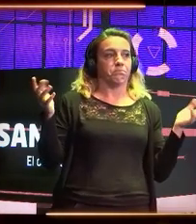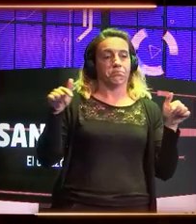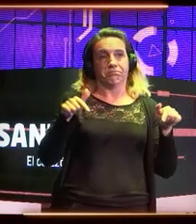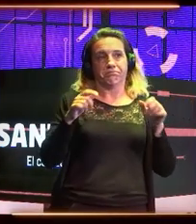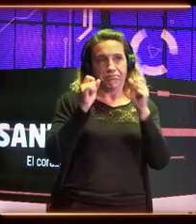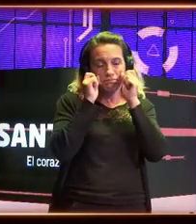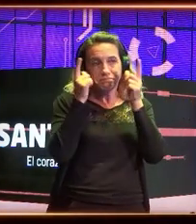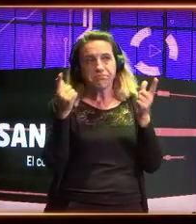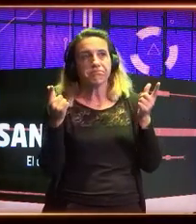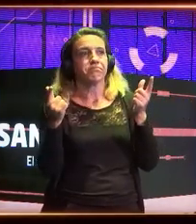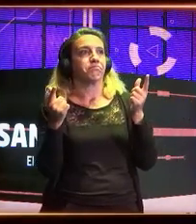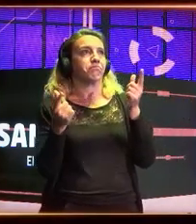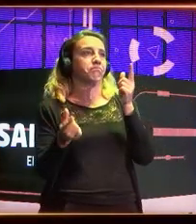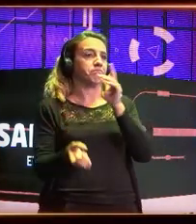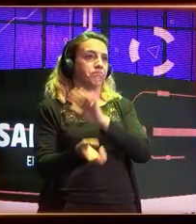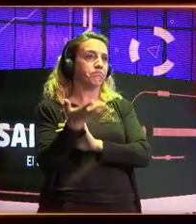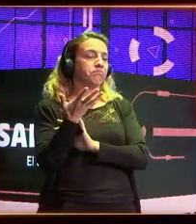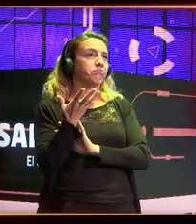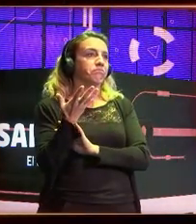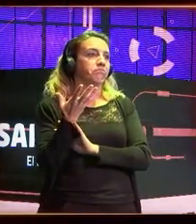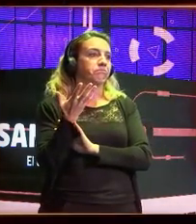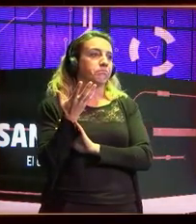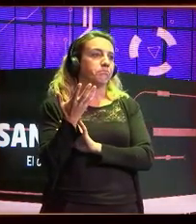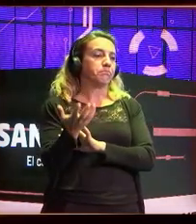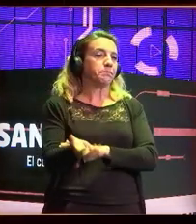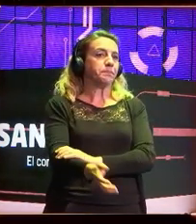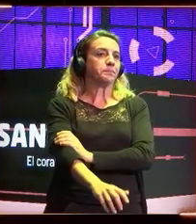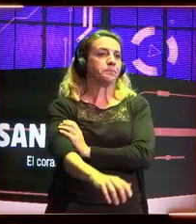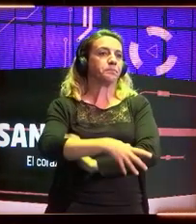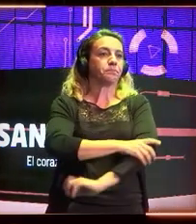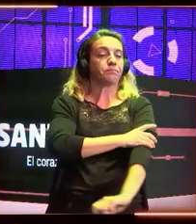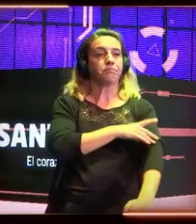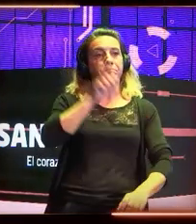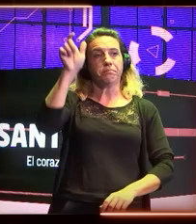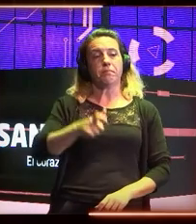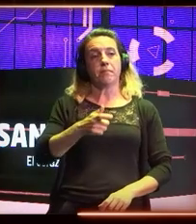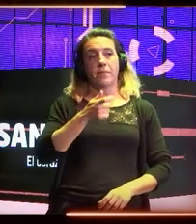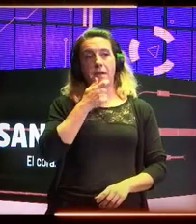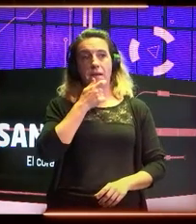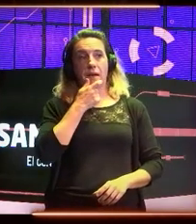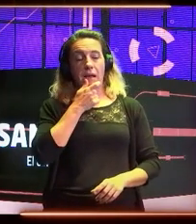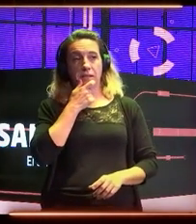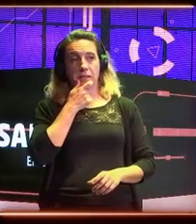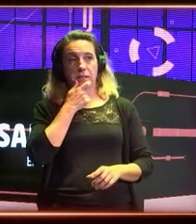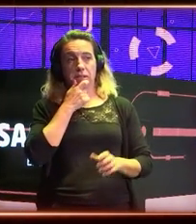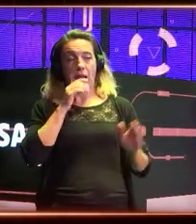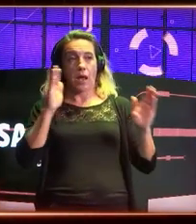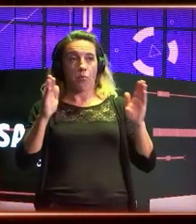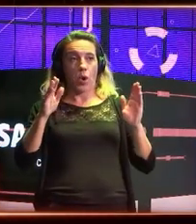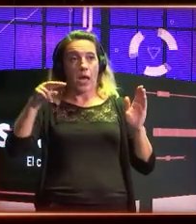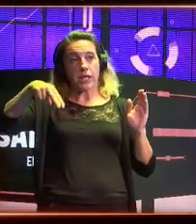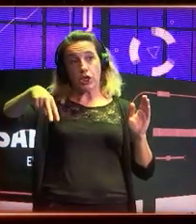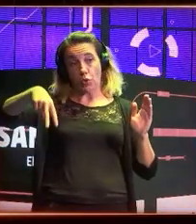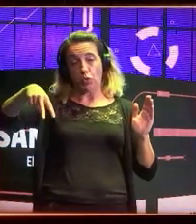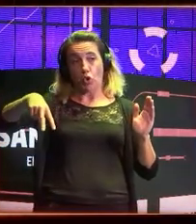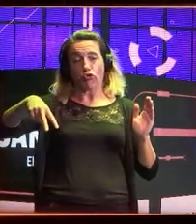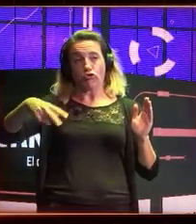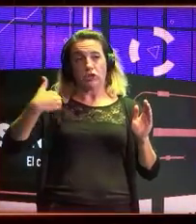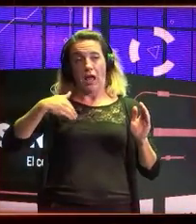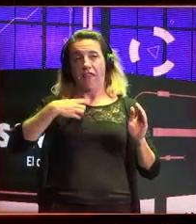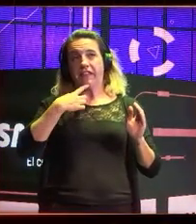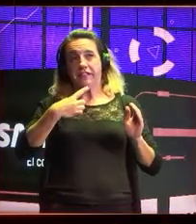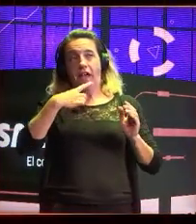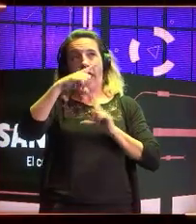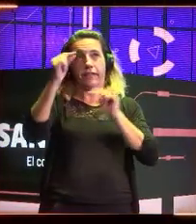descubierto allá ya hablaba había un un un inglés llam John mitchell en la época de Newton que ya hablaba de estrellas oscuras pero no